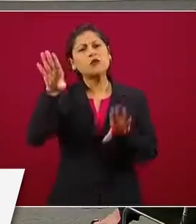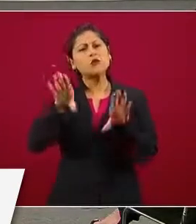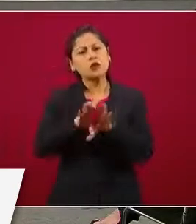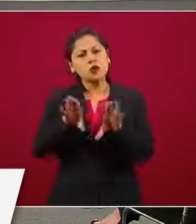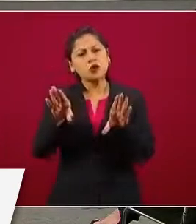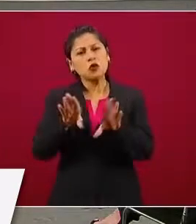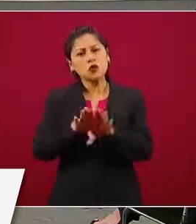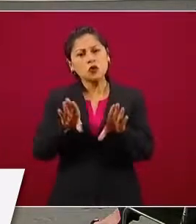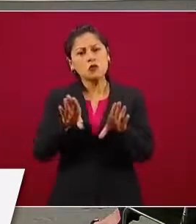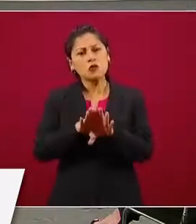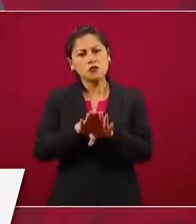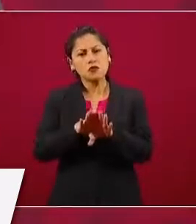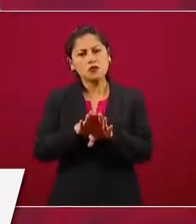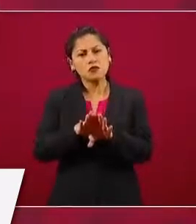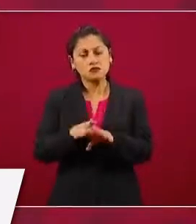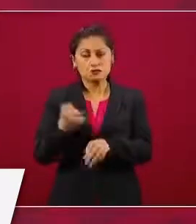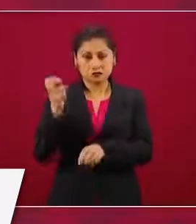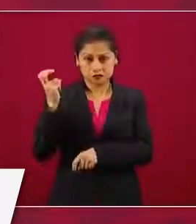aberraciones